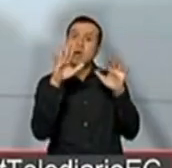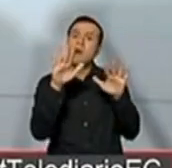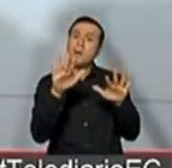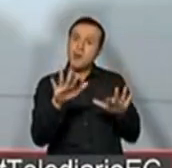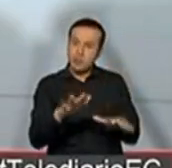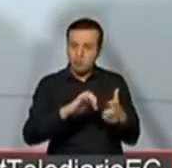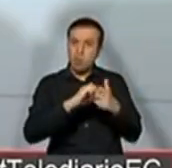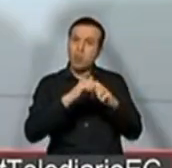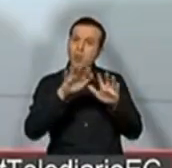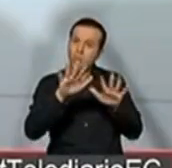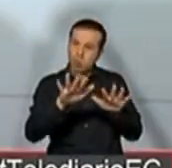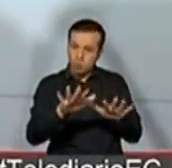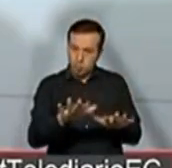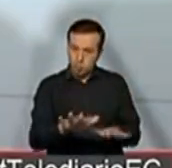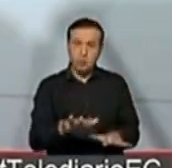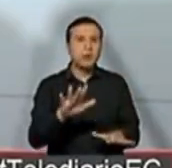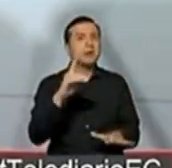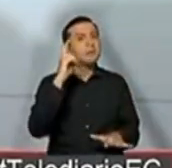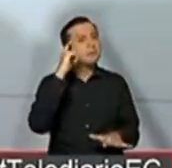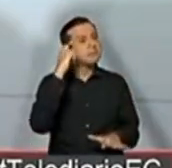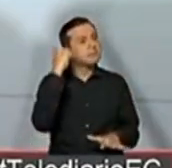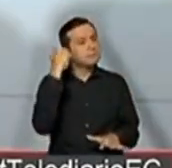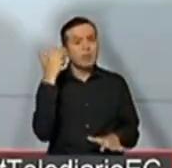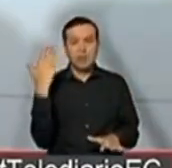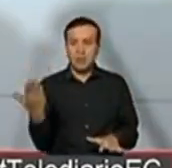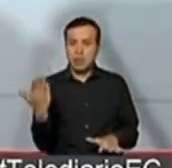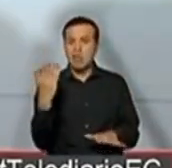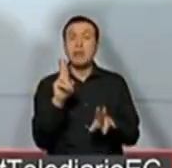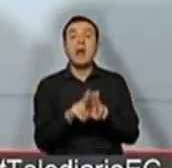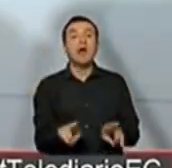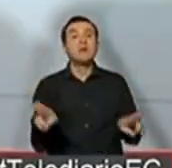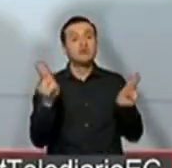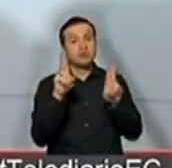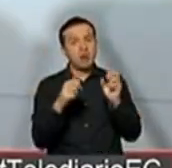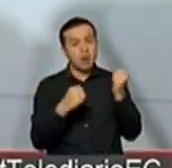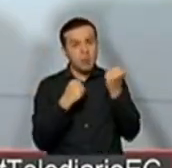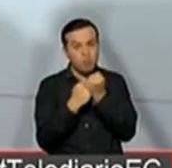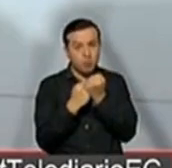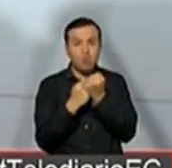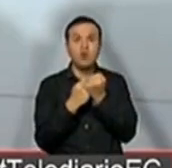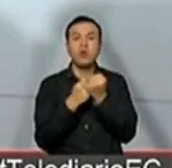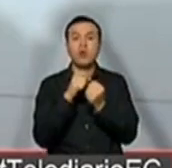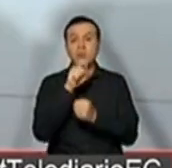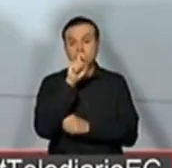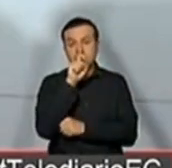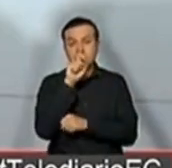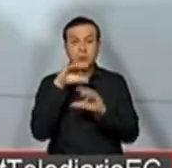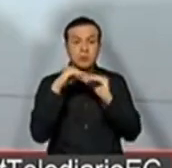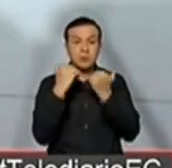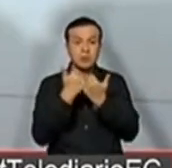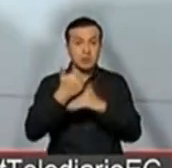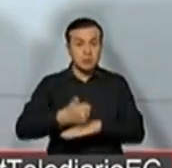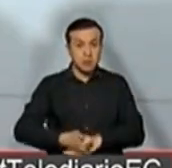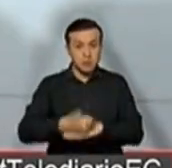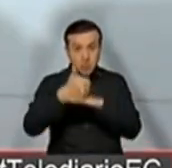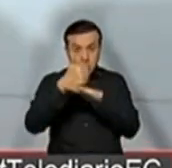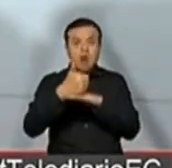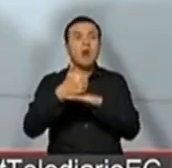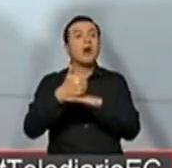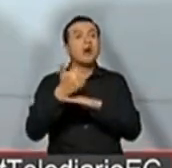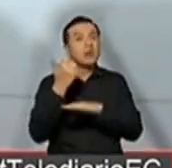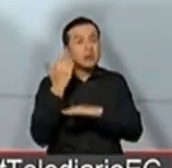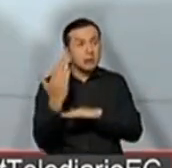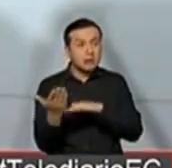las tensiones. Me parece muy bien la intervención de las Naciones Unidas, de la Conferencia Episcopal. Yo quiero contribuir con una